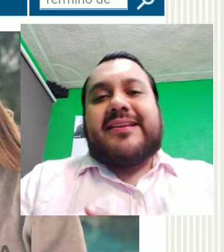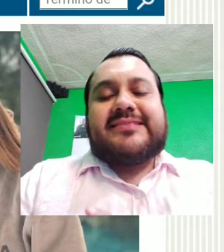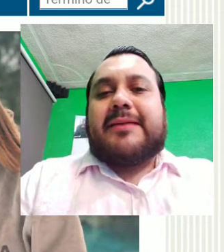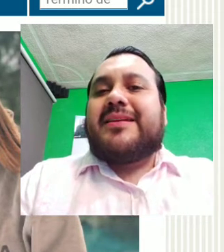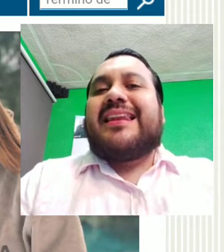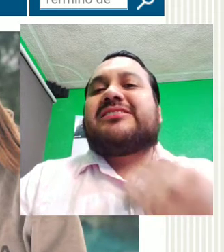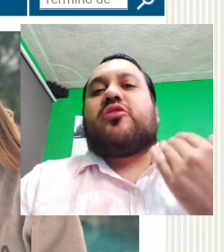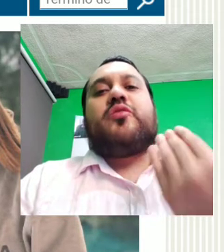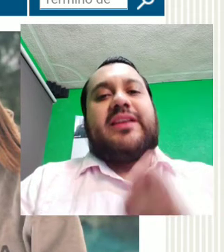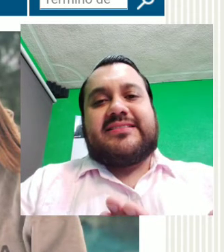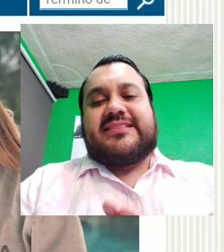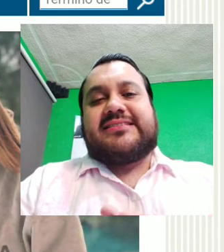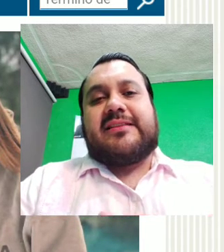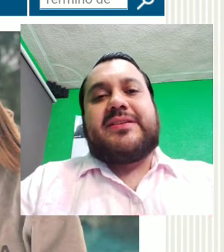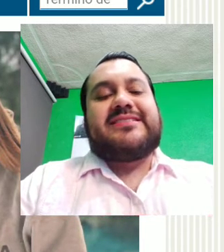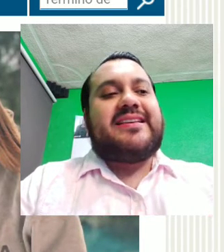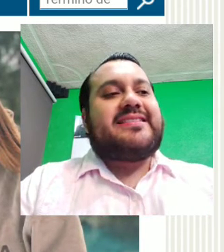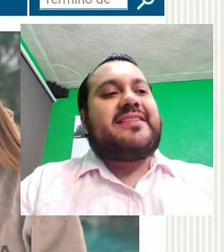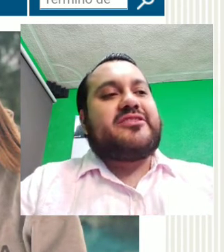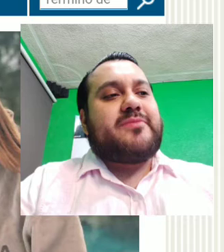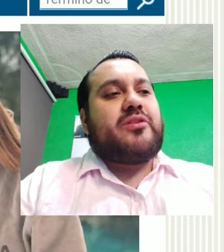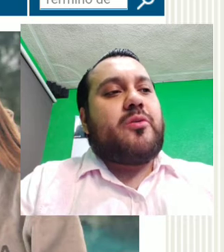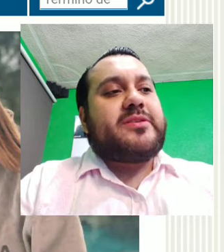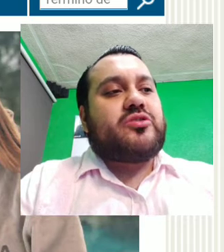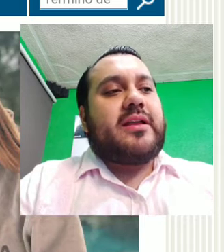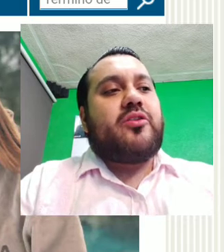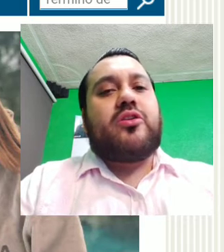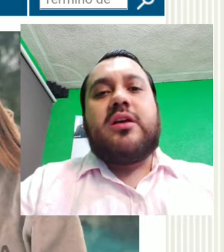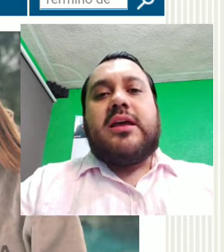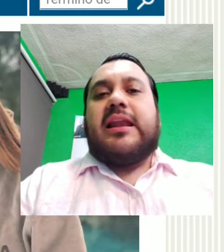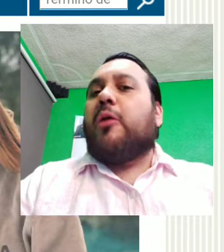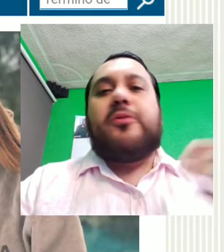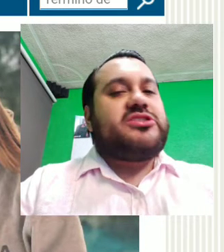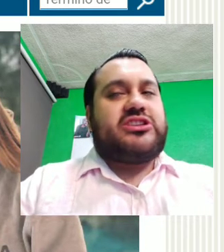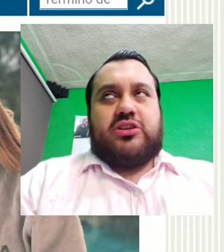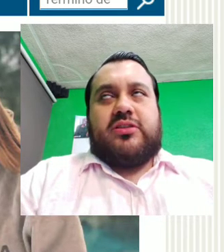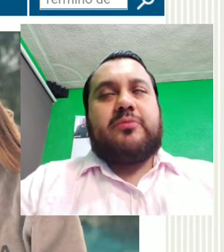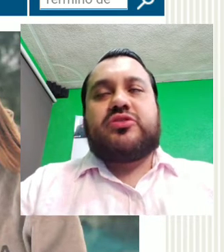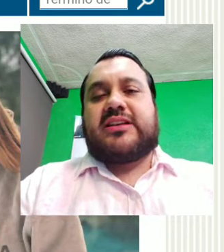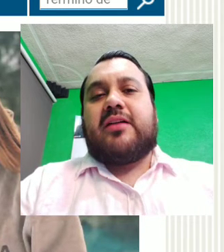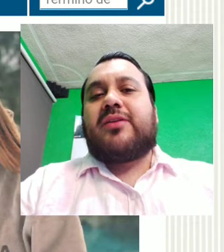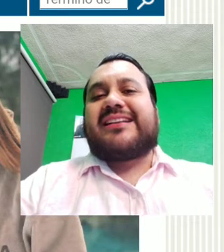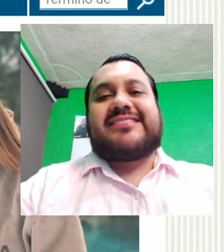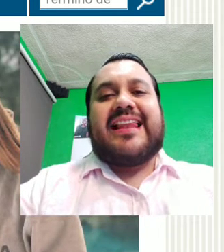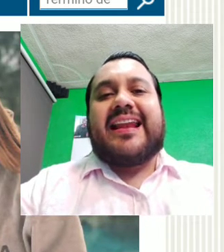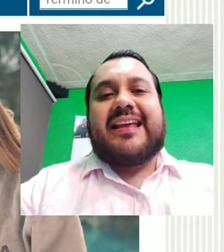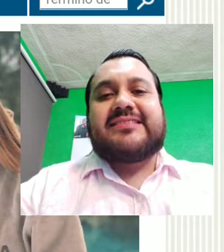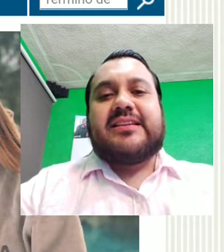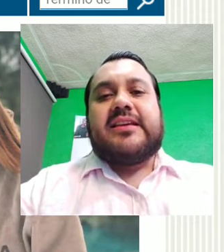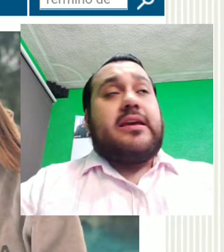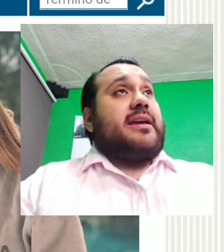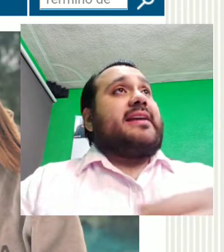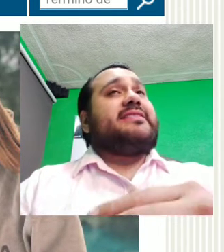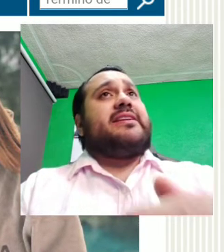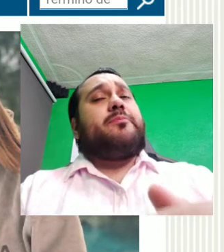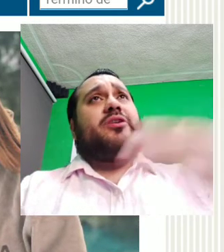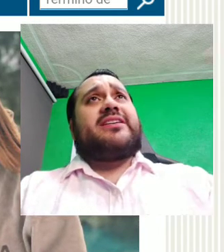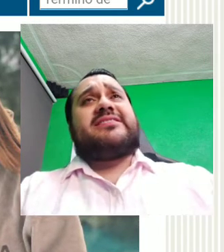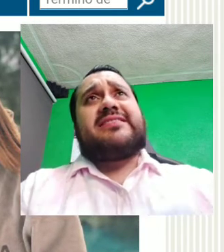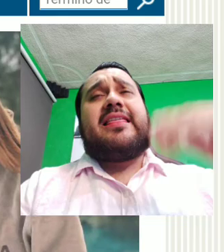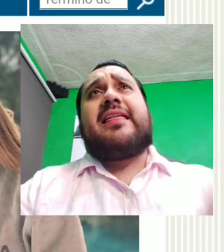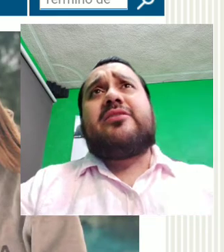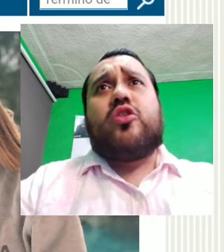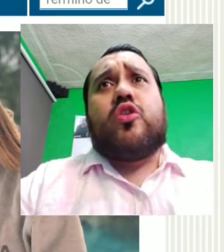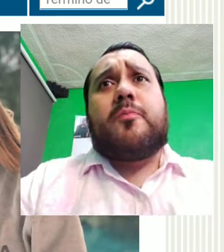la primera vez también las conferencias del presidente andrés manuel lópez obrador la oposición ha buscado cancelar las que sí